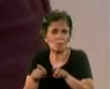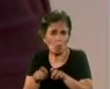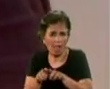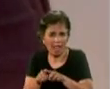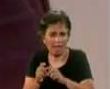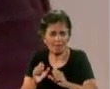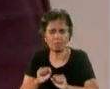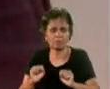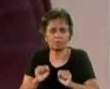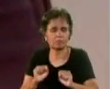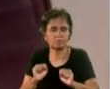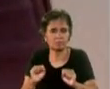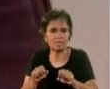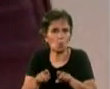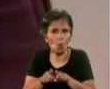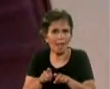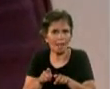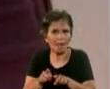convulsión.